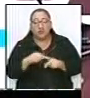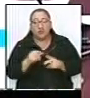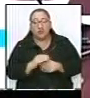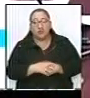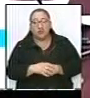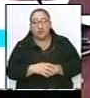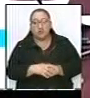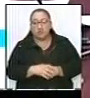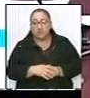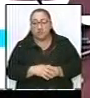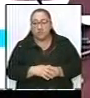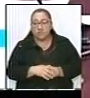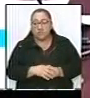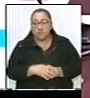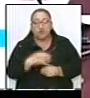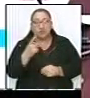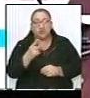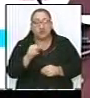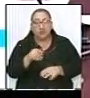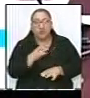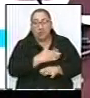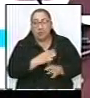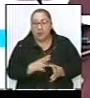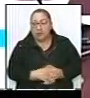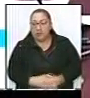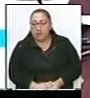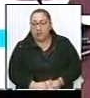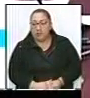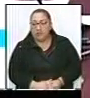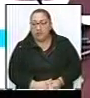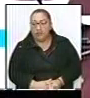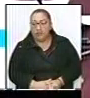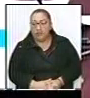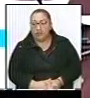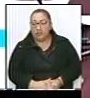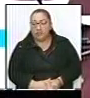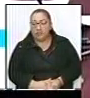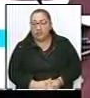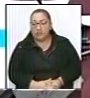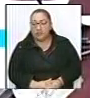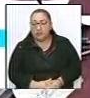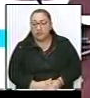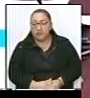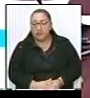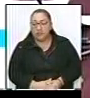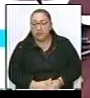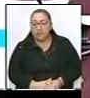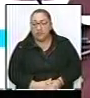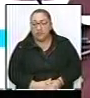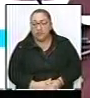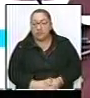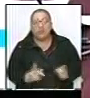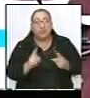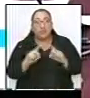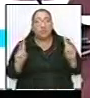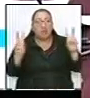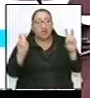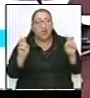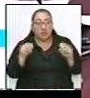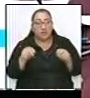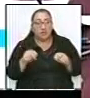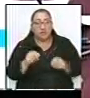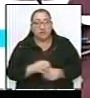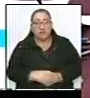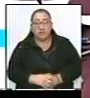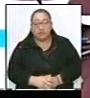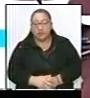de un virreinato solamente, ¿no? En este caso, el de México. Pero en fin, pero el tema de lo que se